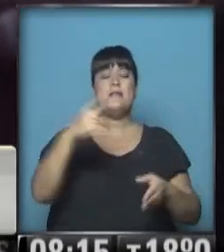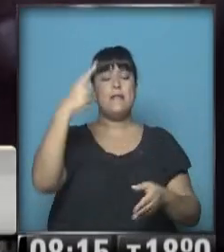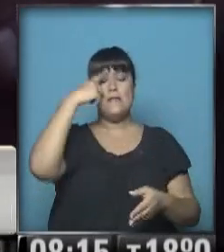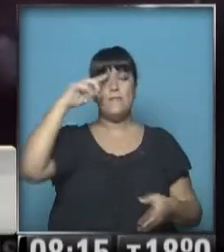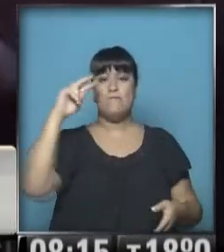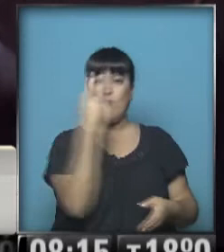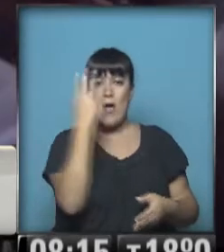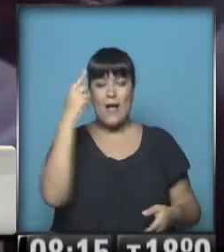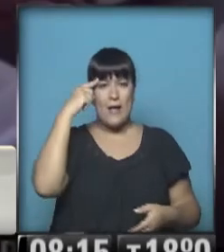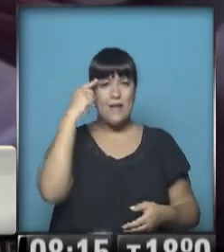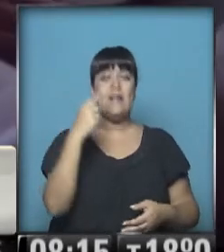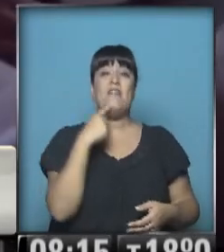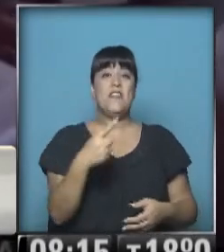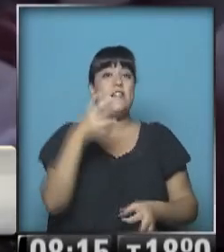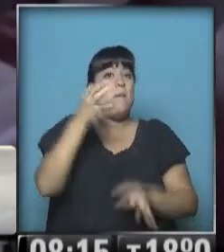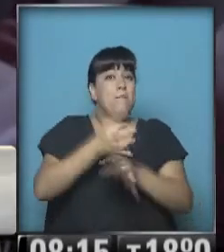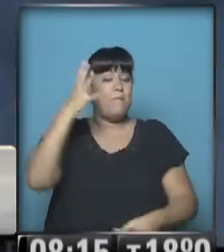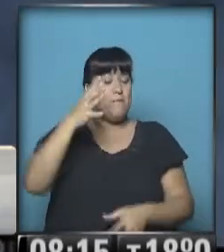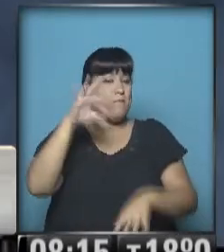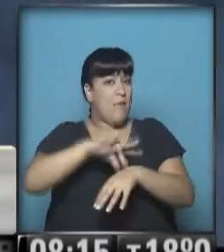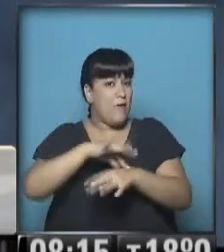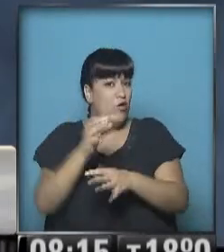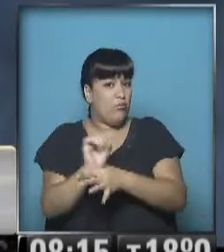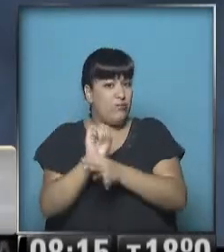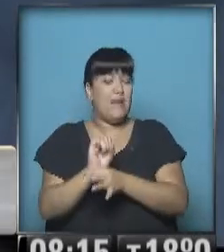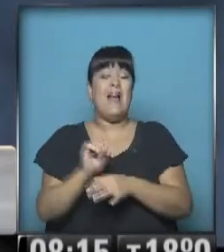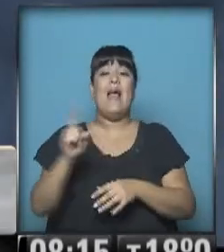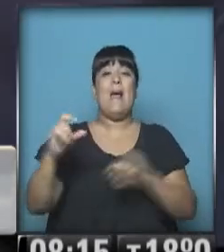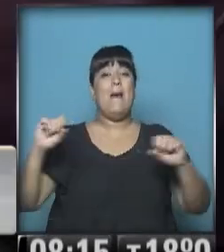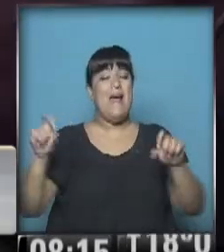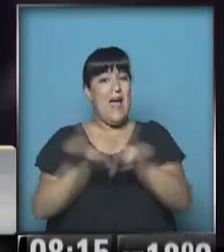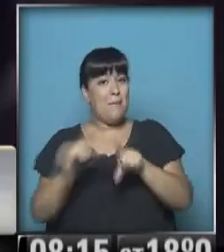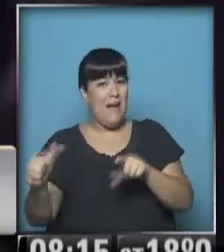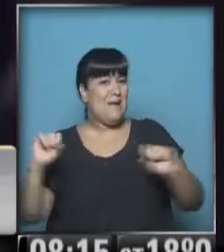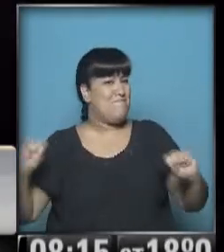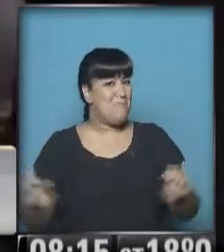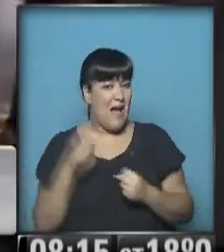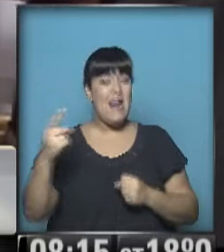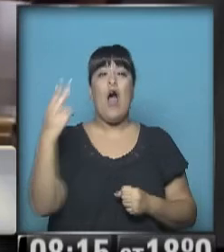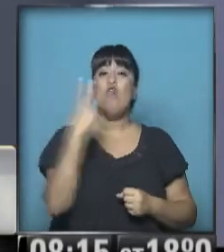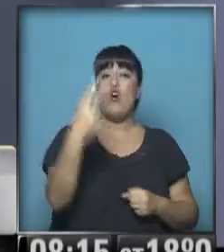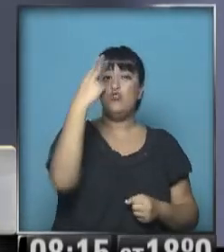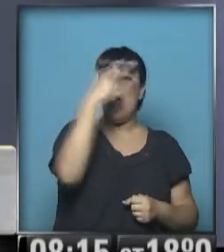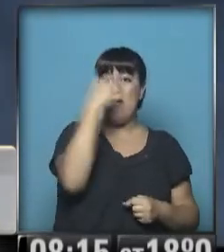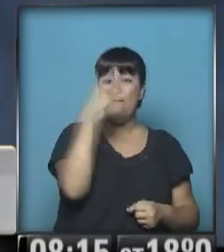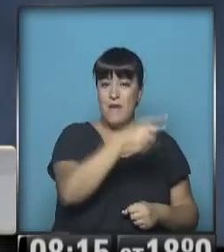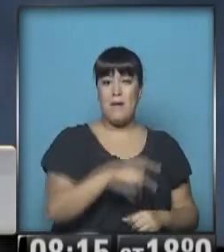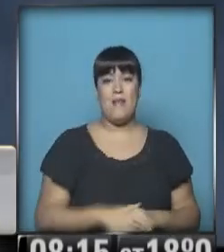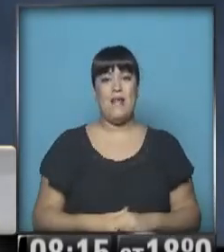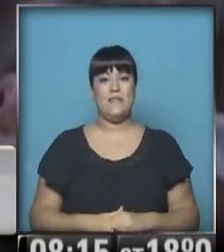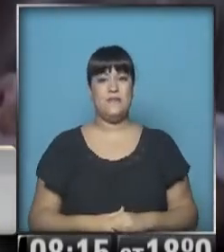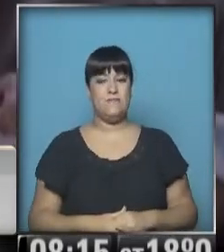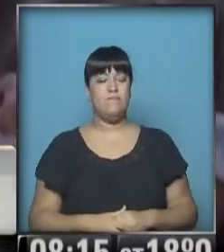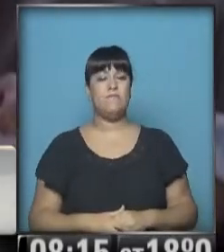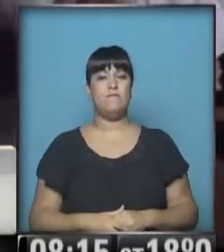supuesto genio, acompañado por su hermana, malísima la hermana, y por dos enfermeras que van a pasar las de Caín. La película no, moderna